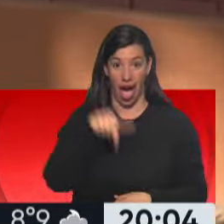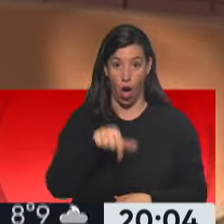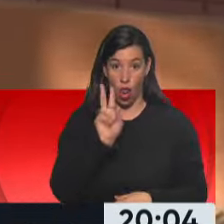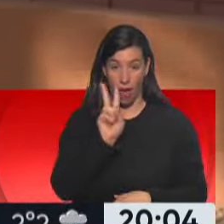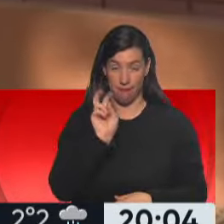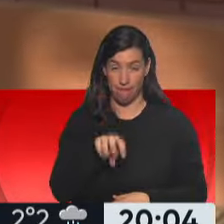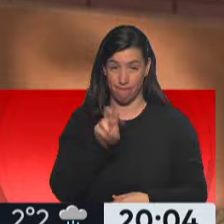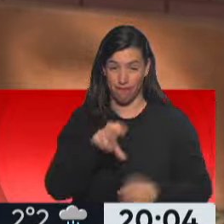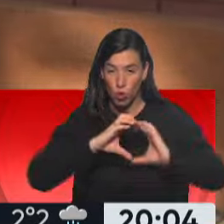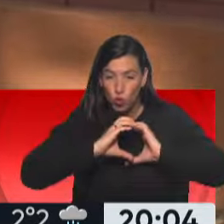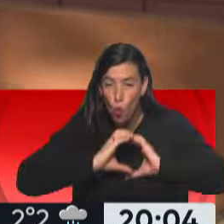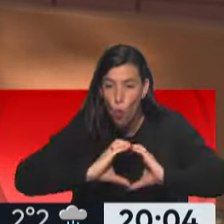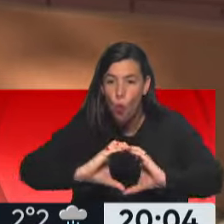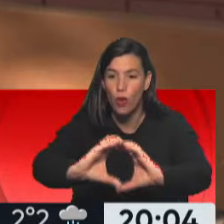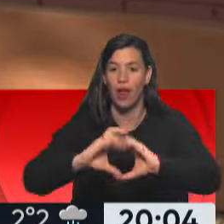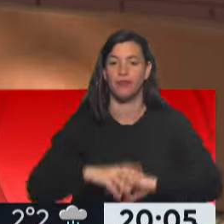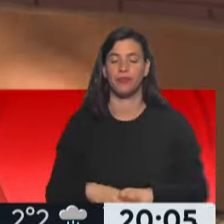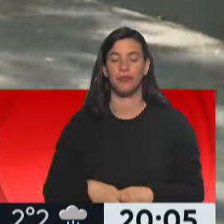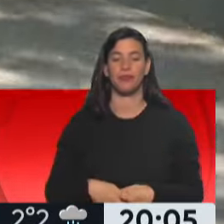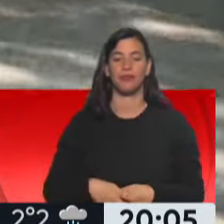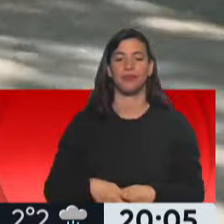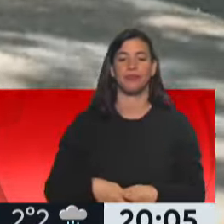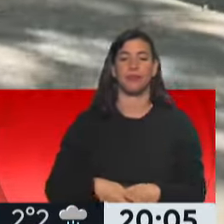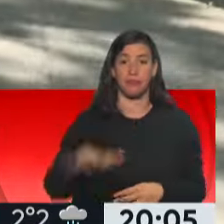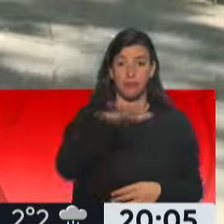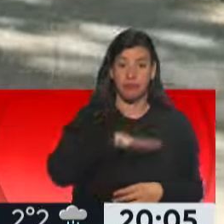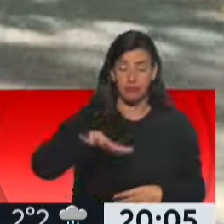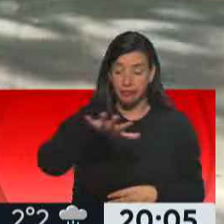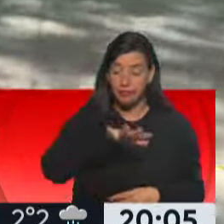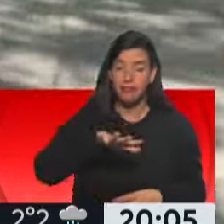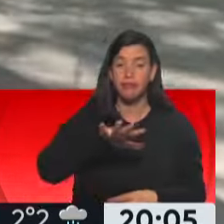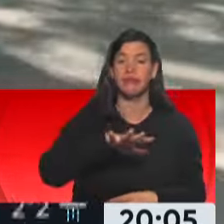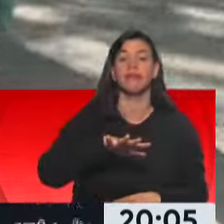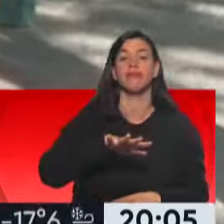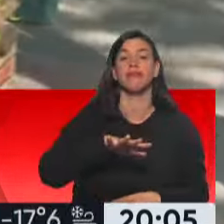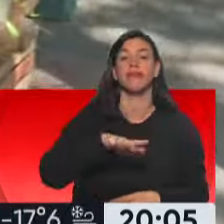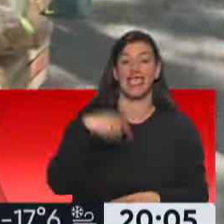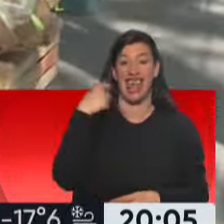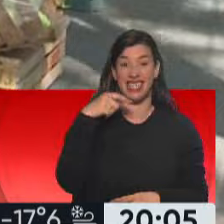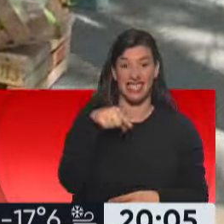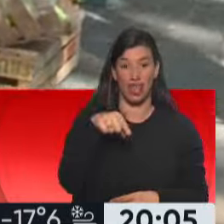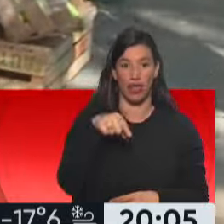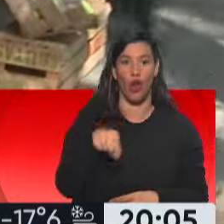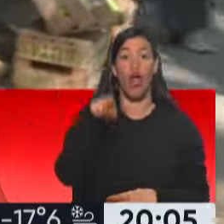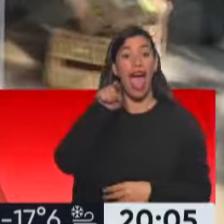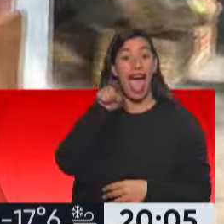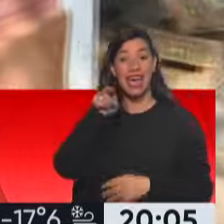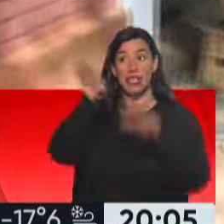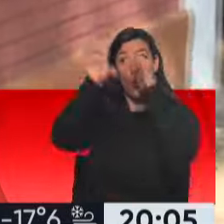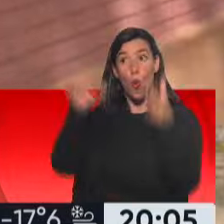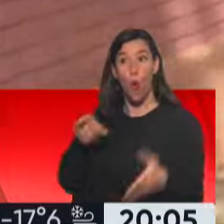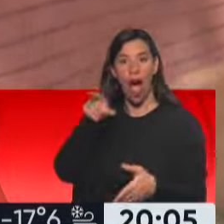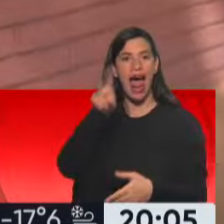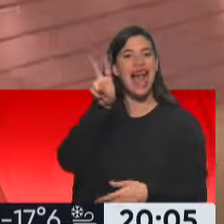Chacabuco al 500, pleno casco histórico de San Isidro. Este es el galpón que alquilaron los delincuentes para iniciar el